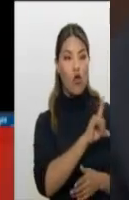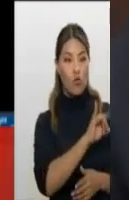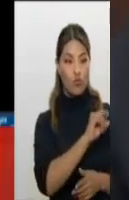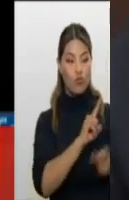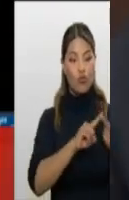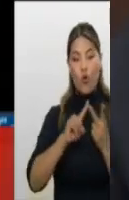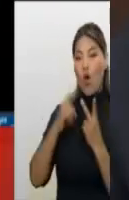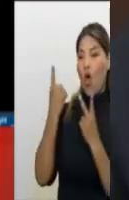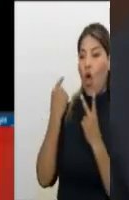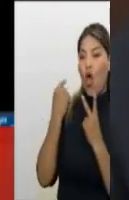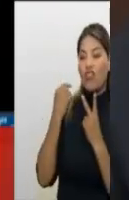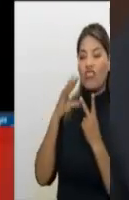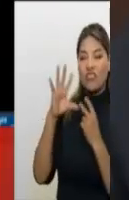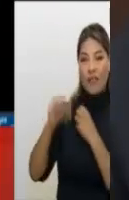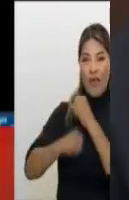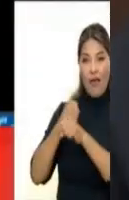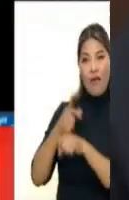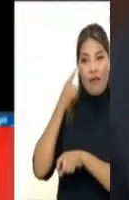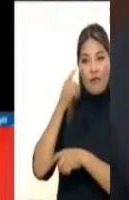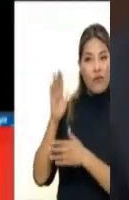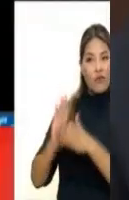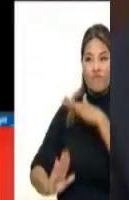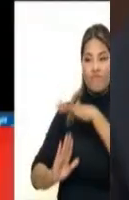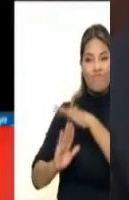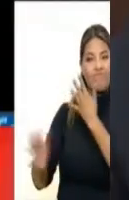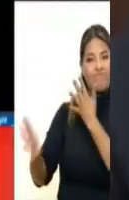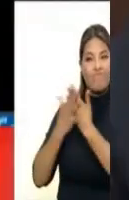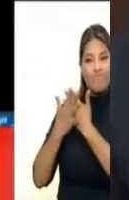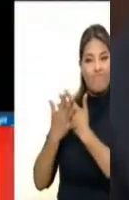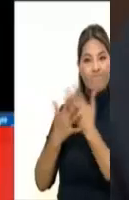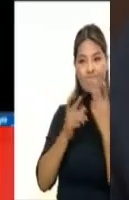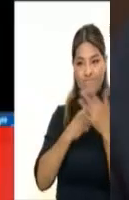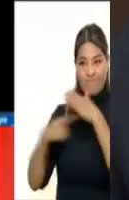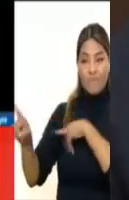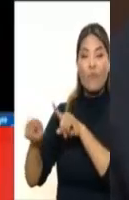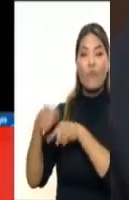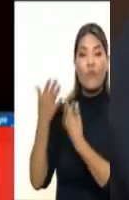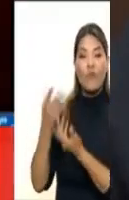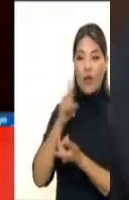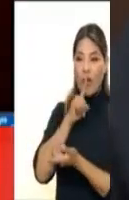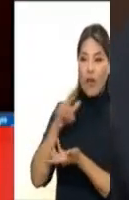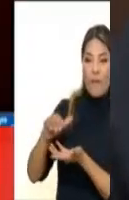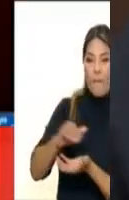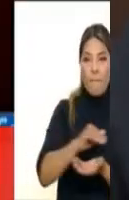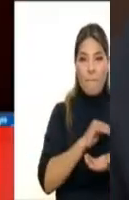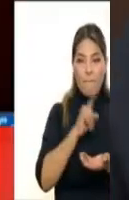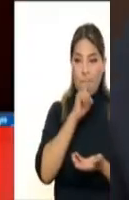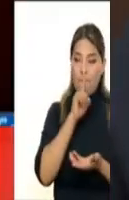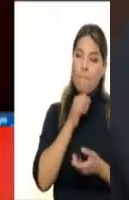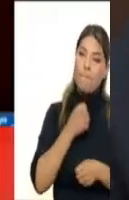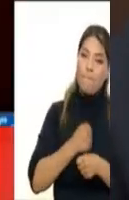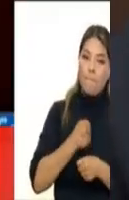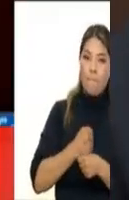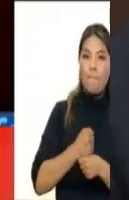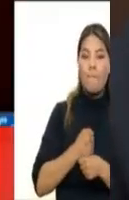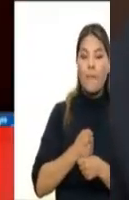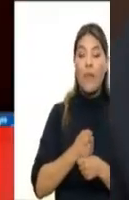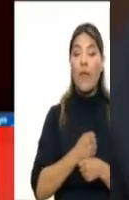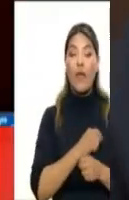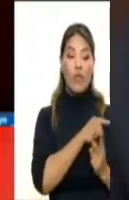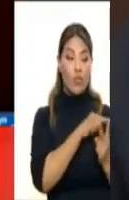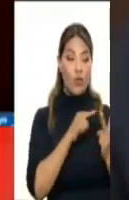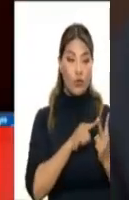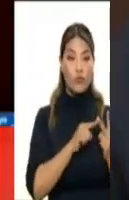Abogados de Bucons, el día de hoy te vamos a dar a conocer que el Poder Judicial dictó 20 años de cárcel contra el